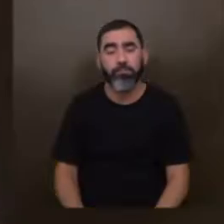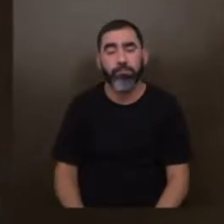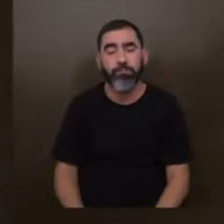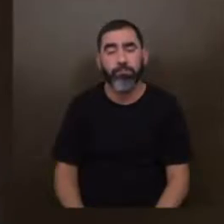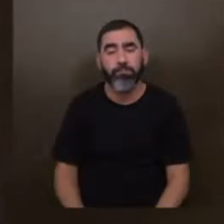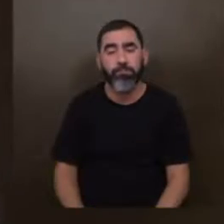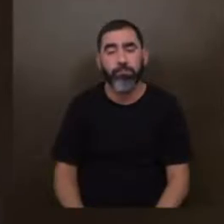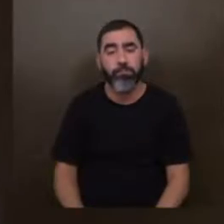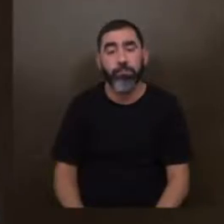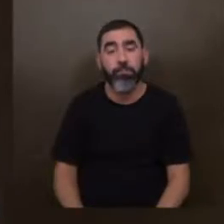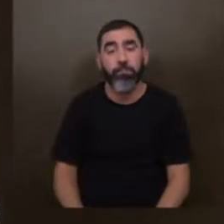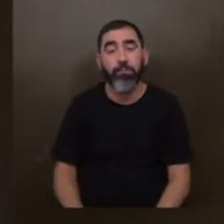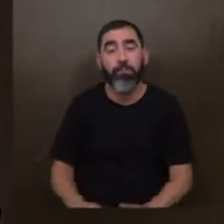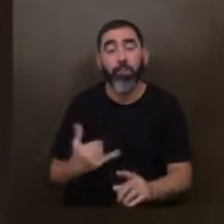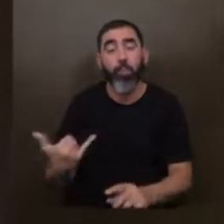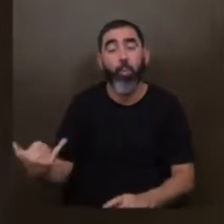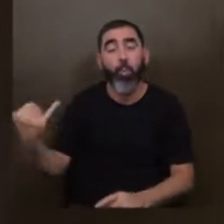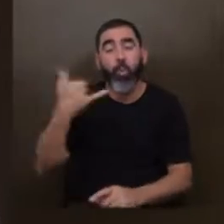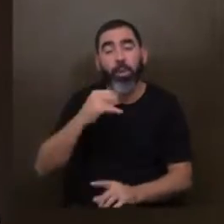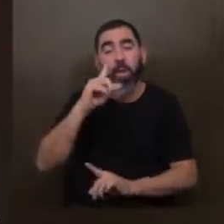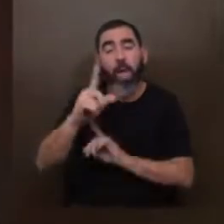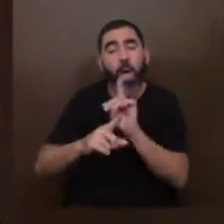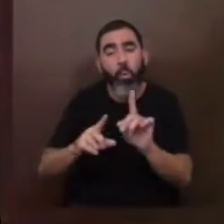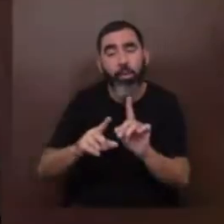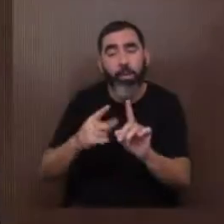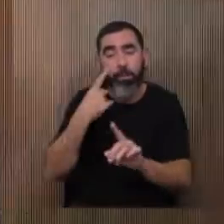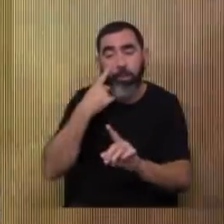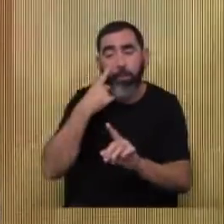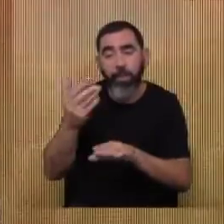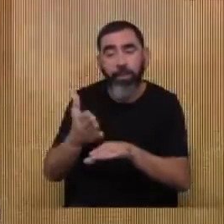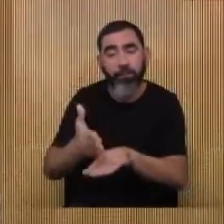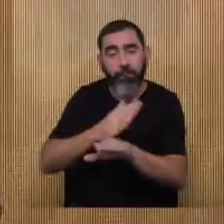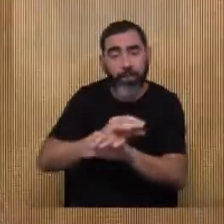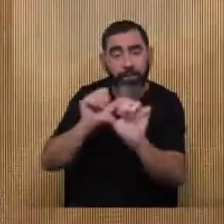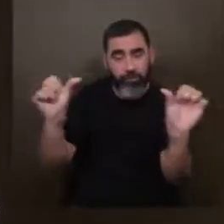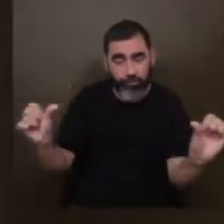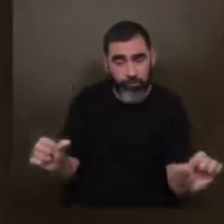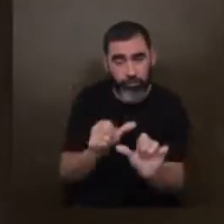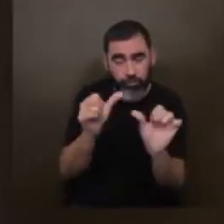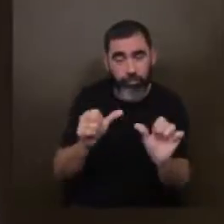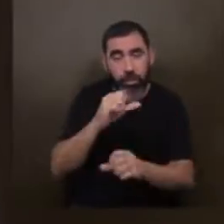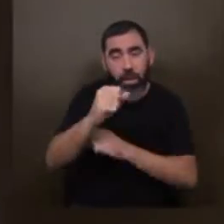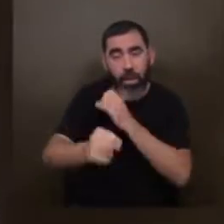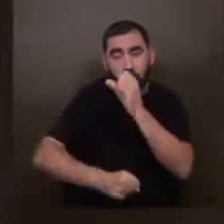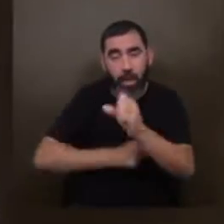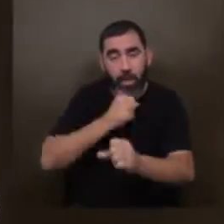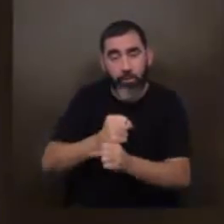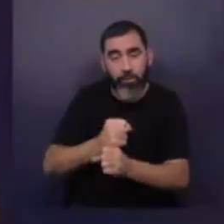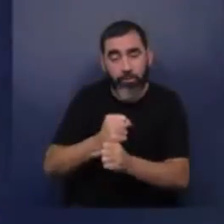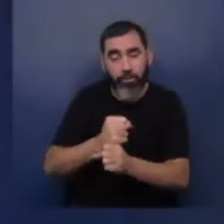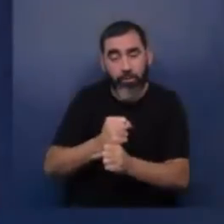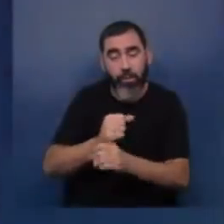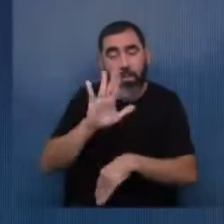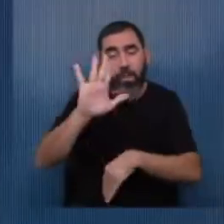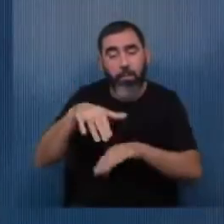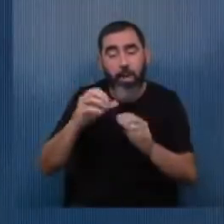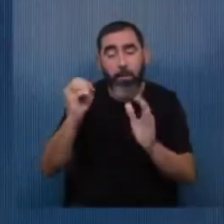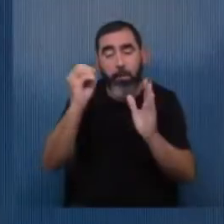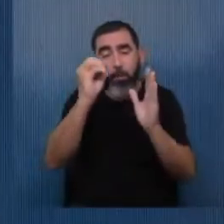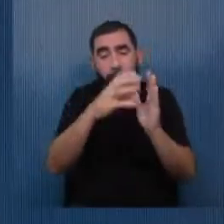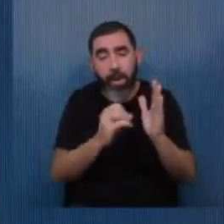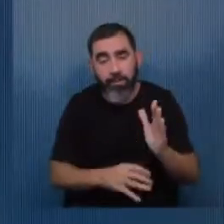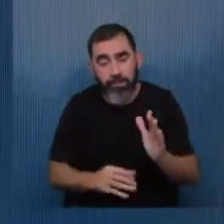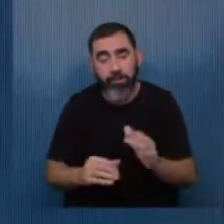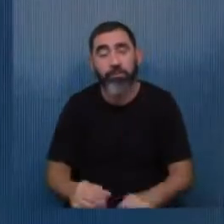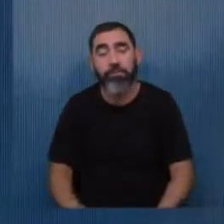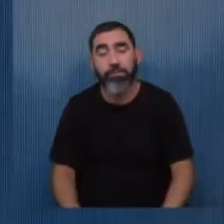terminar, Gonzalo nos contó que hay algunas medidas de prevención que se pueden tomar en estos años de mayor cantidad de manchas y actividad